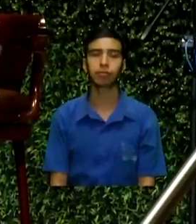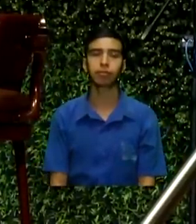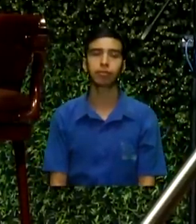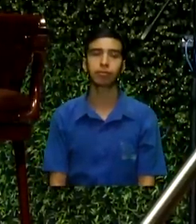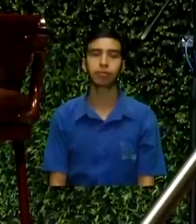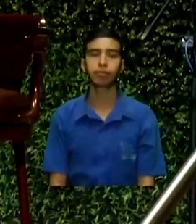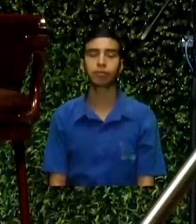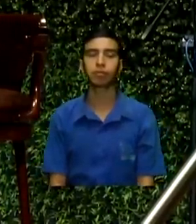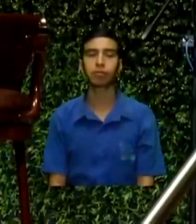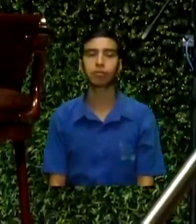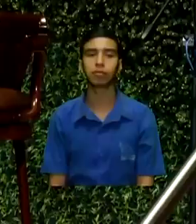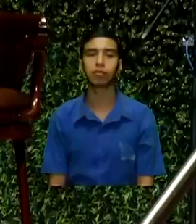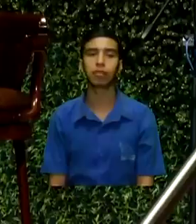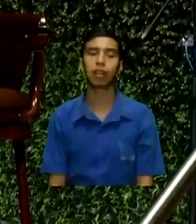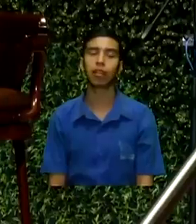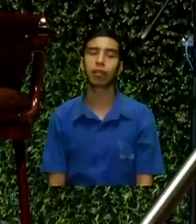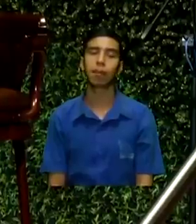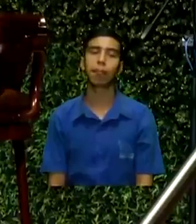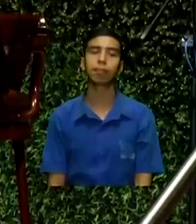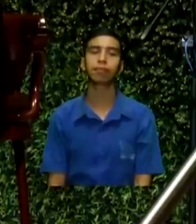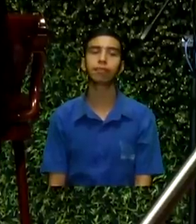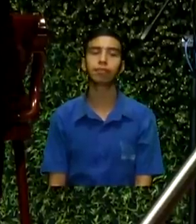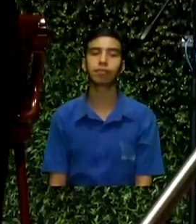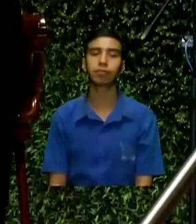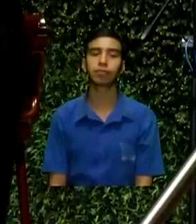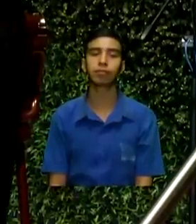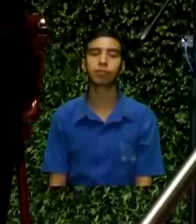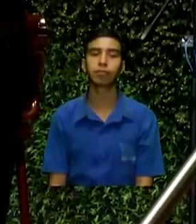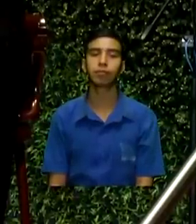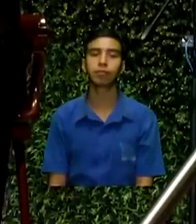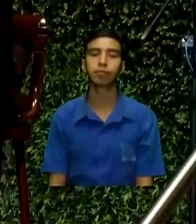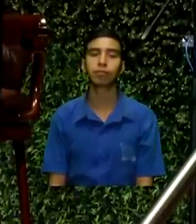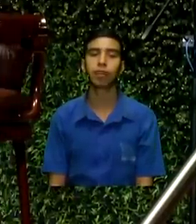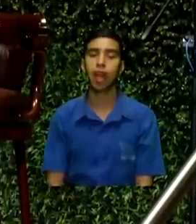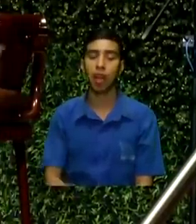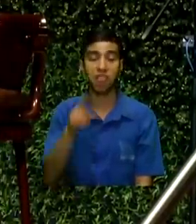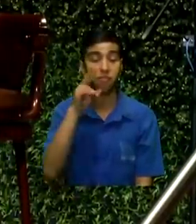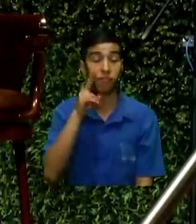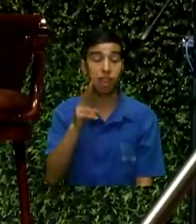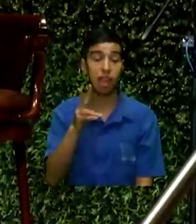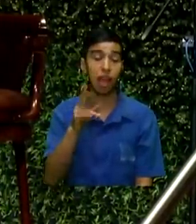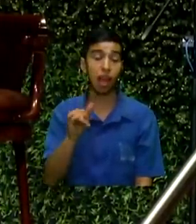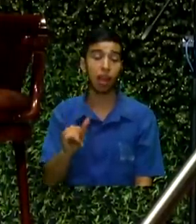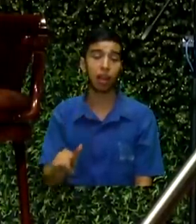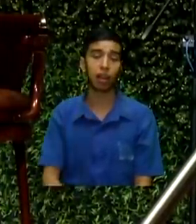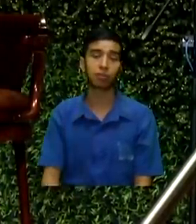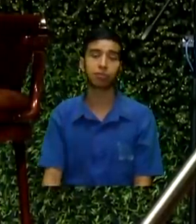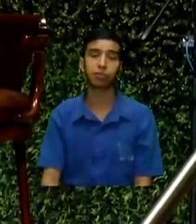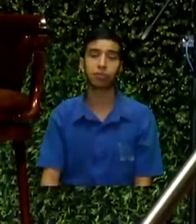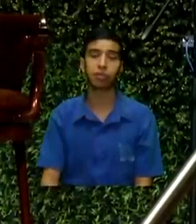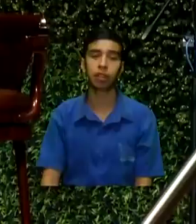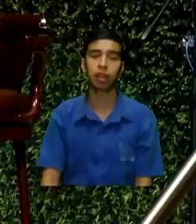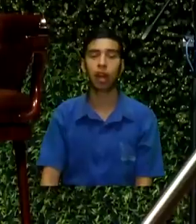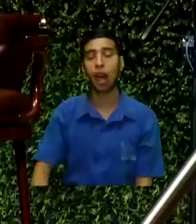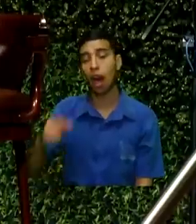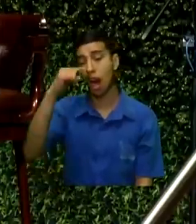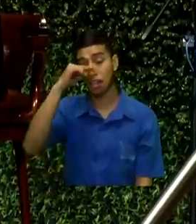sean idóneos para enseñar también a otros. Pero mire, empieza ya. Mira,